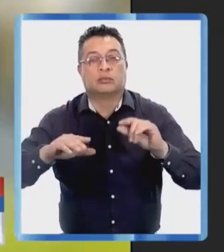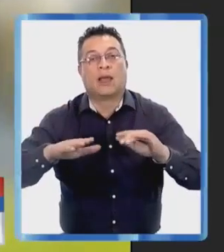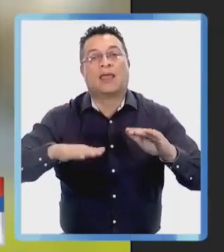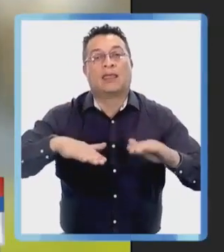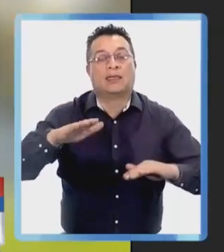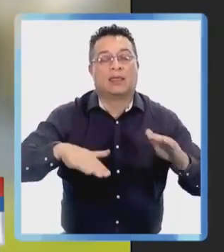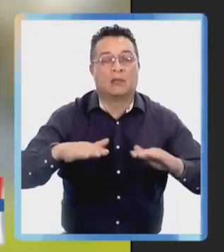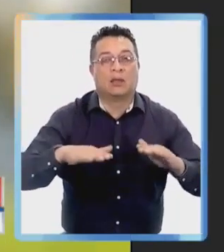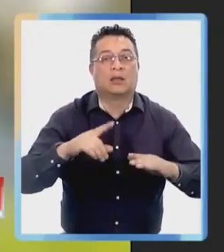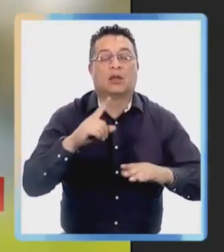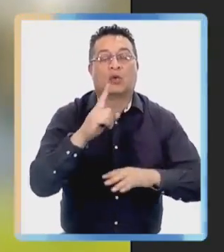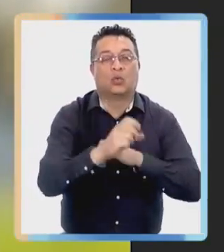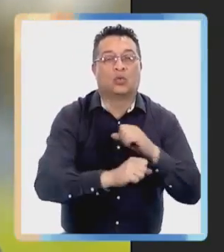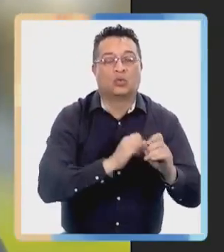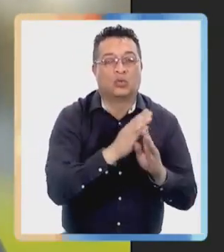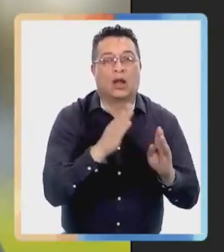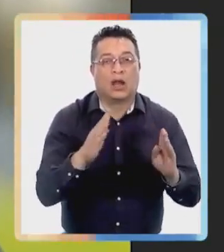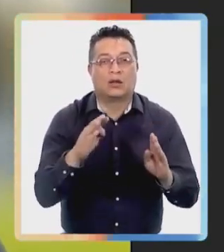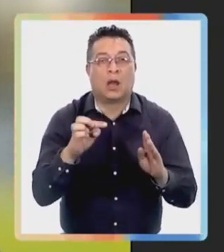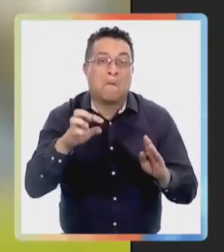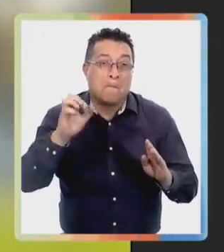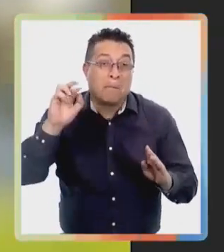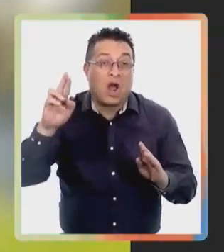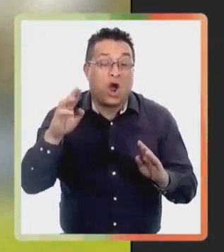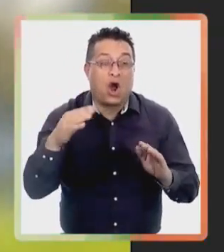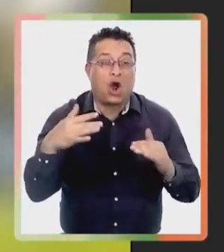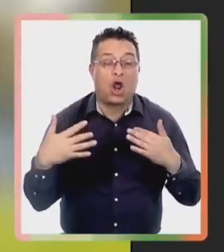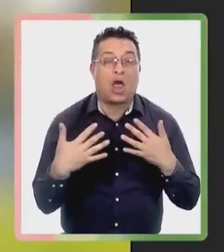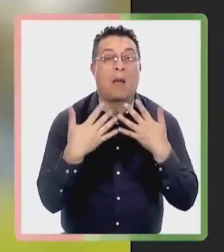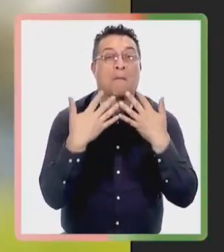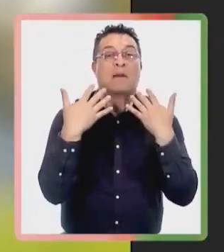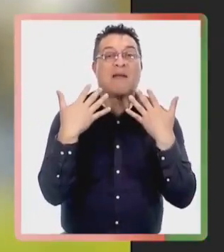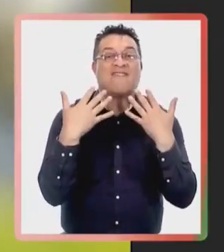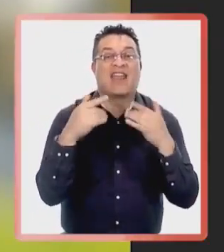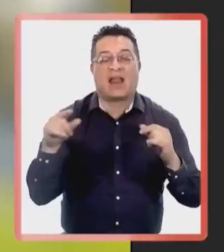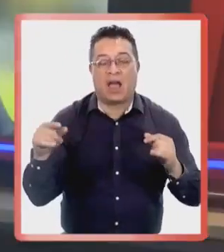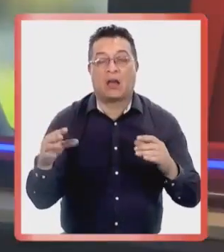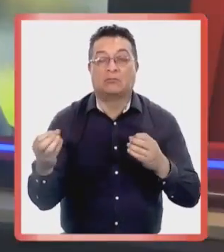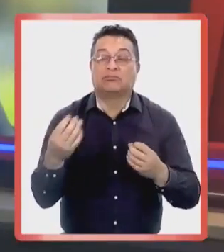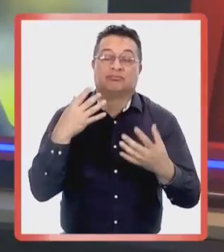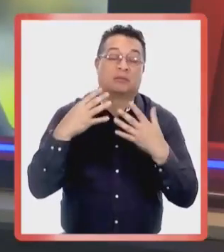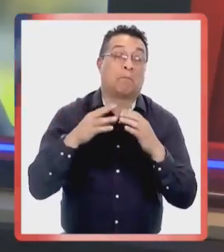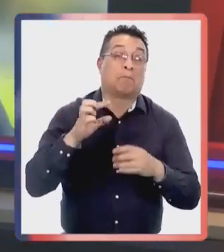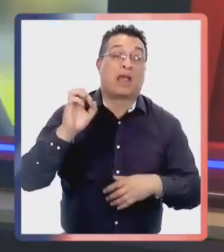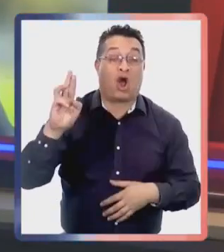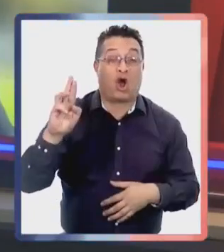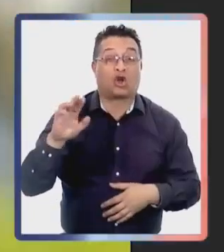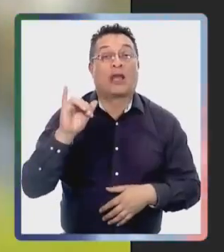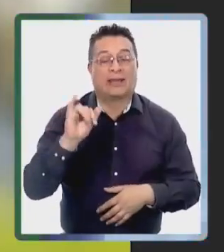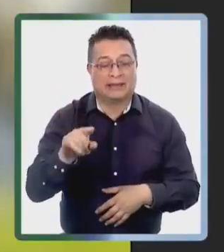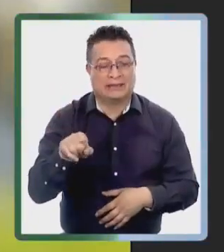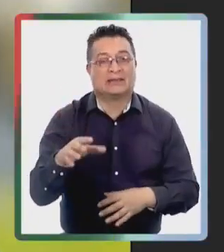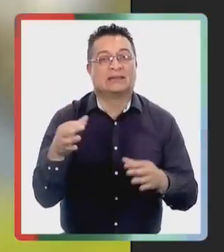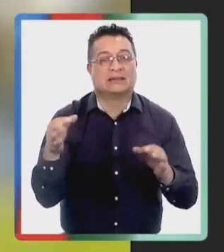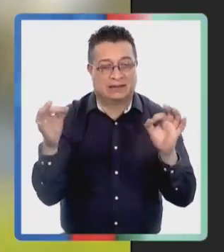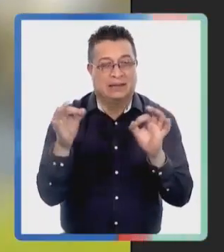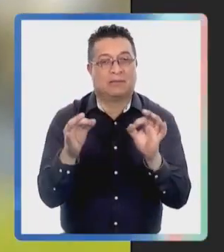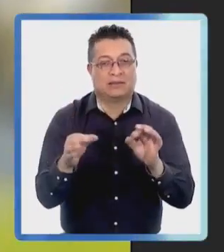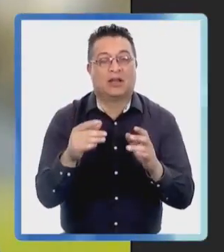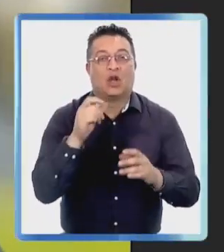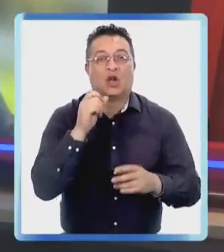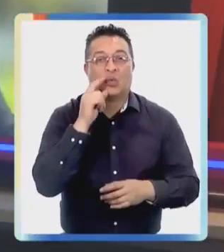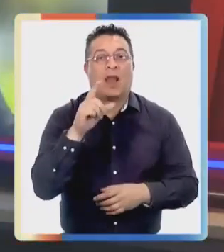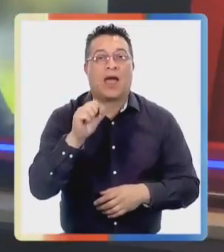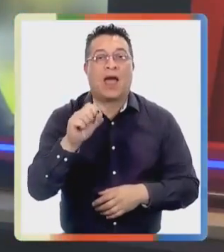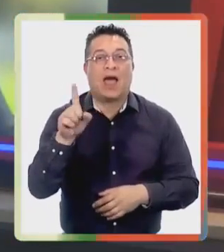dependiendo de las estaciones del año, que empeoran en la primavera con el tema de las alergias, y eso también explica el tipo de